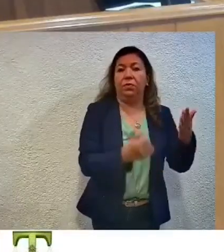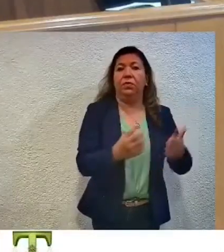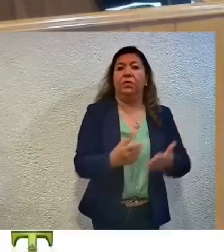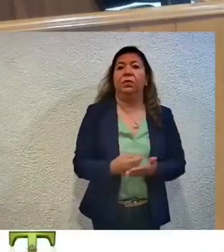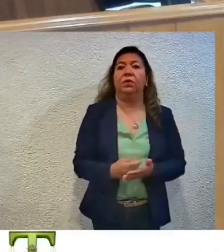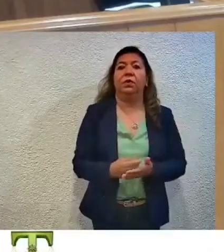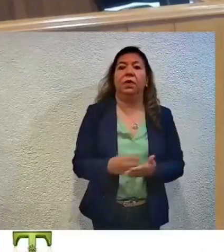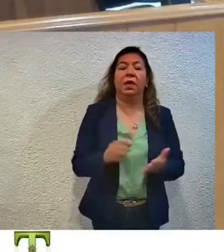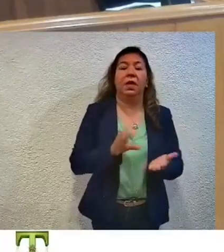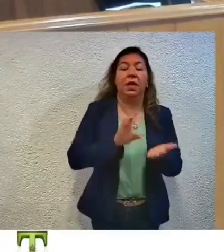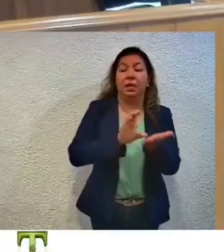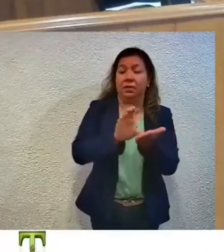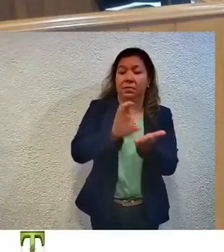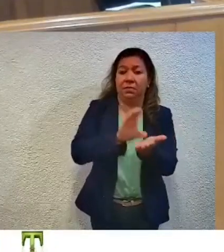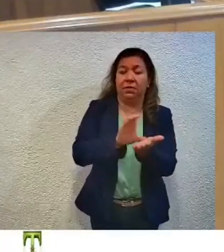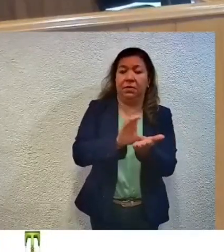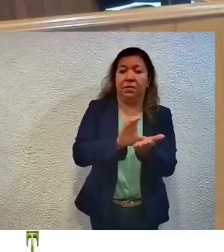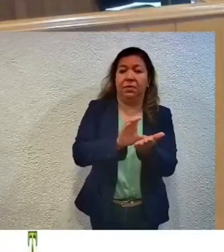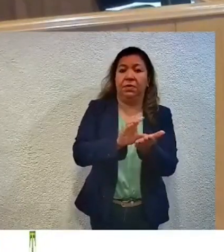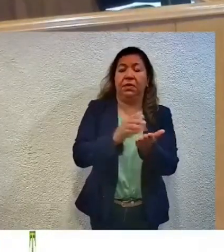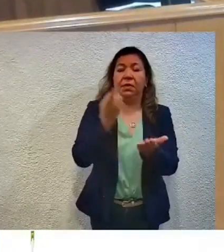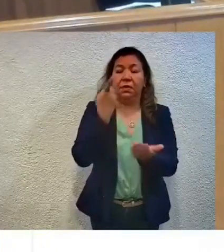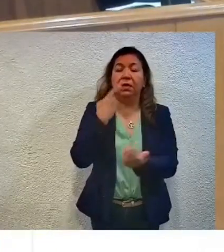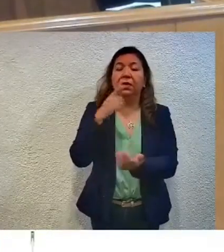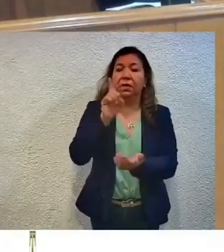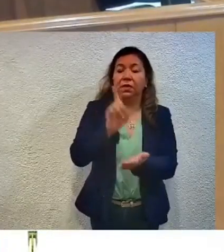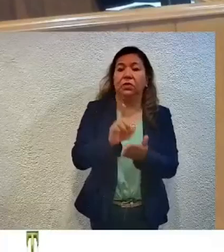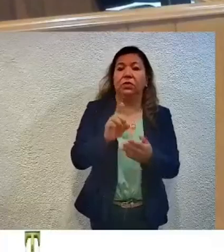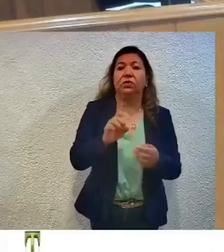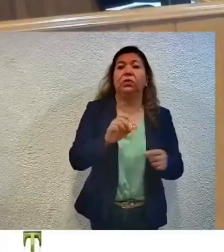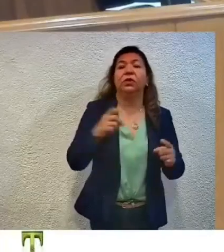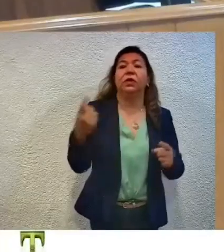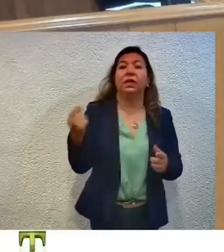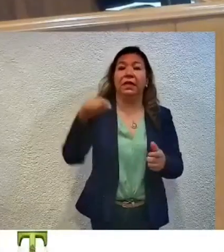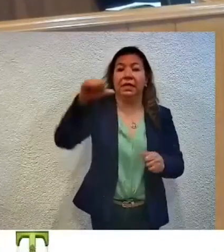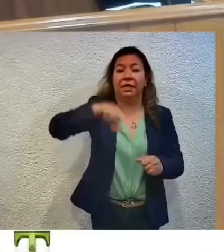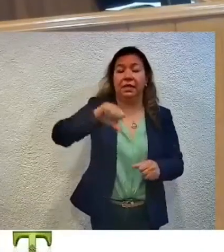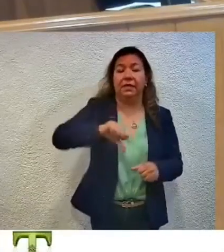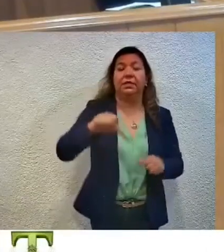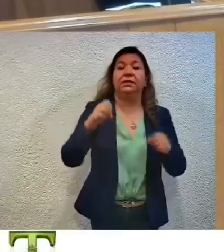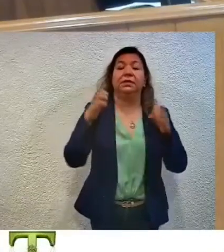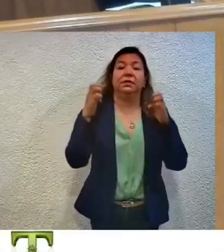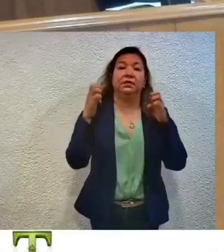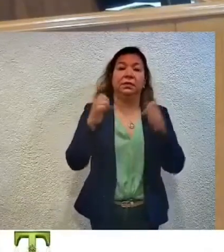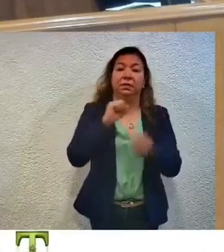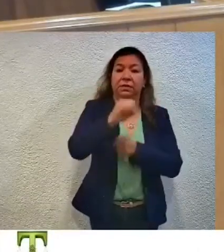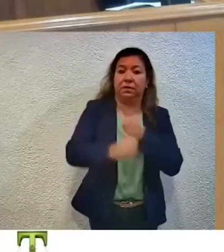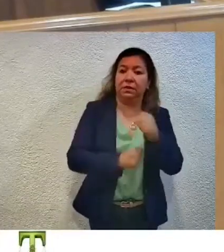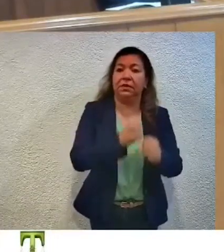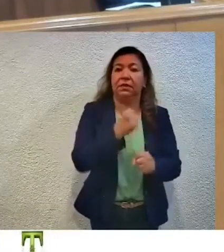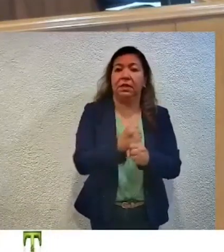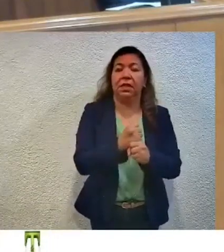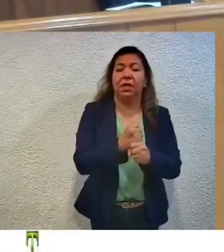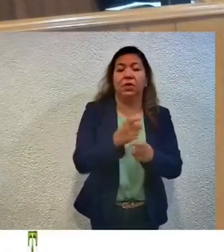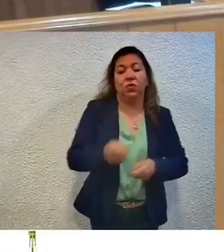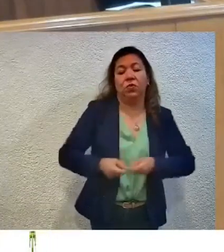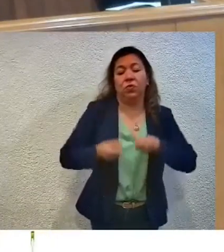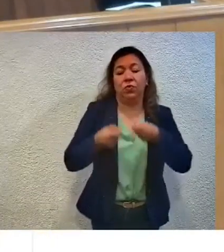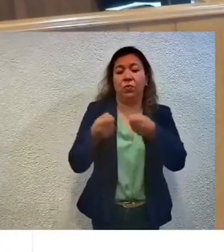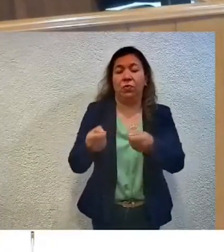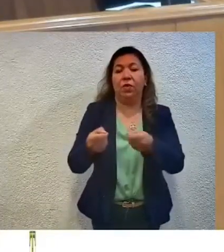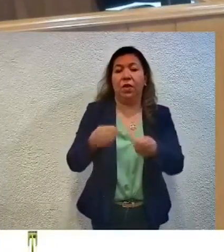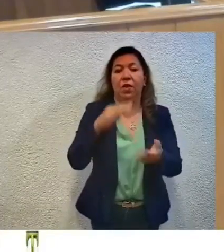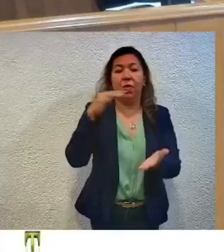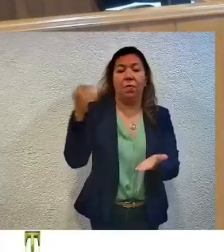al expediente del recurso de apelación 45 de este año, que de igual forma fue turnado a la ponencia a cargo del